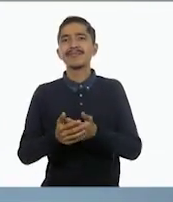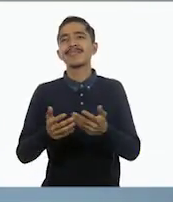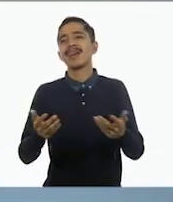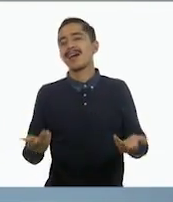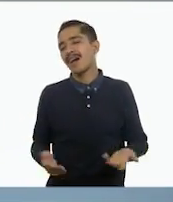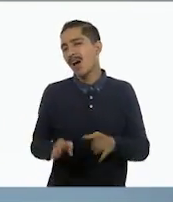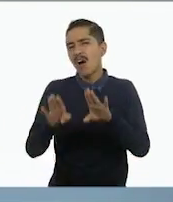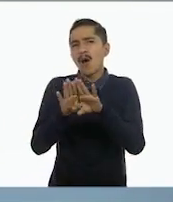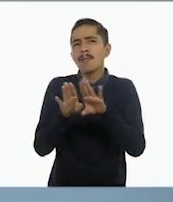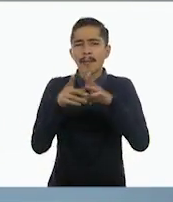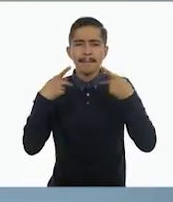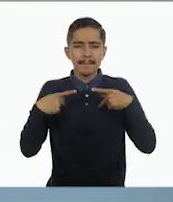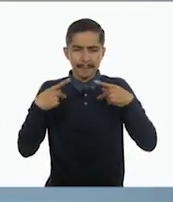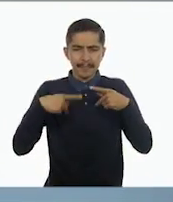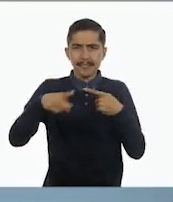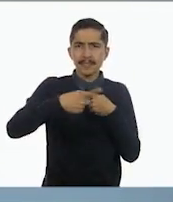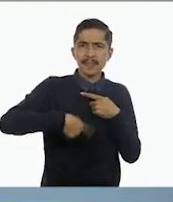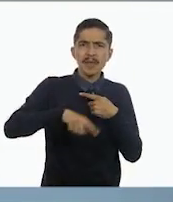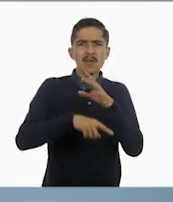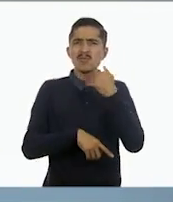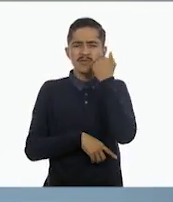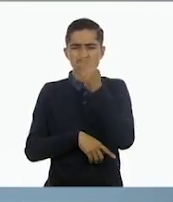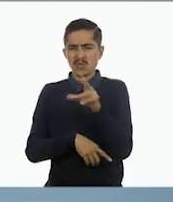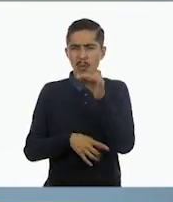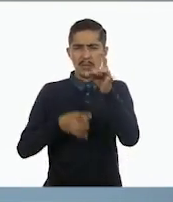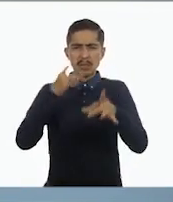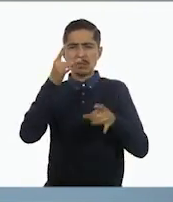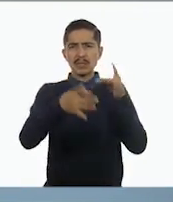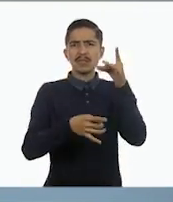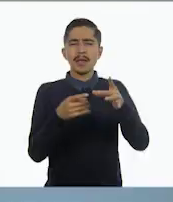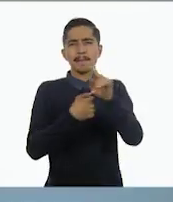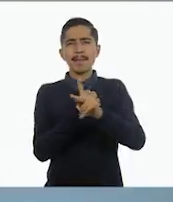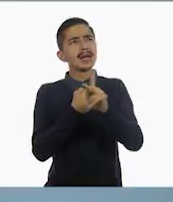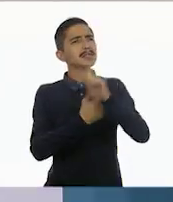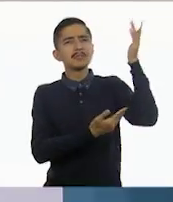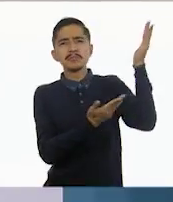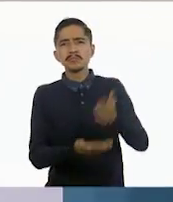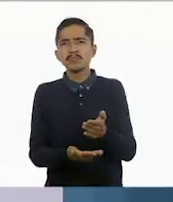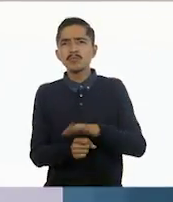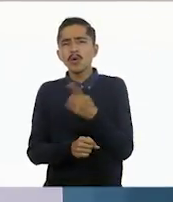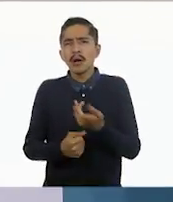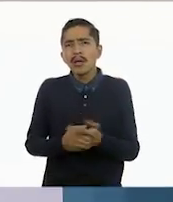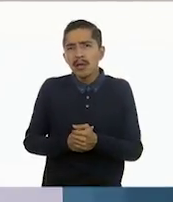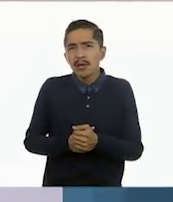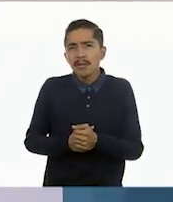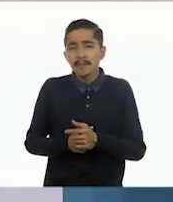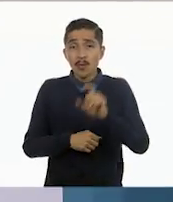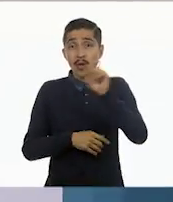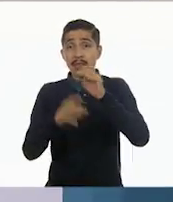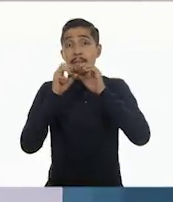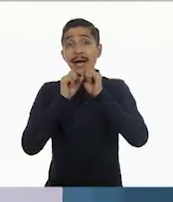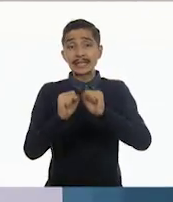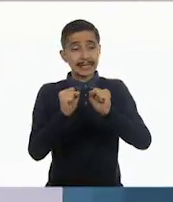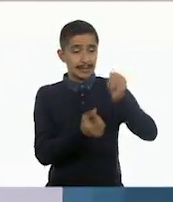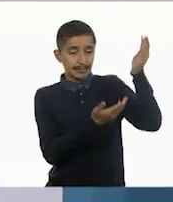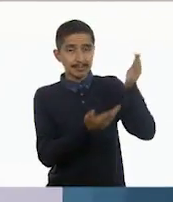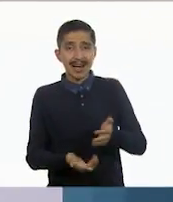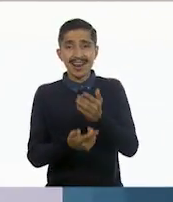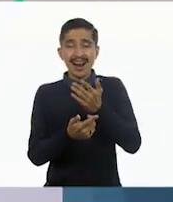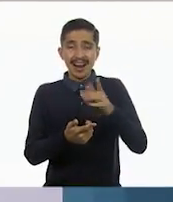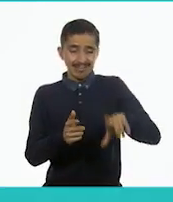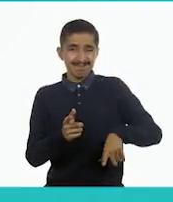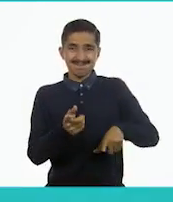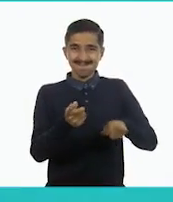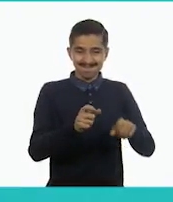cómo es que la gente no lo quería cuando llegó a nuestro país? Resulta que cuando llegó Maximiliano, los liberales,